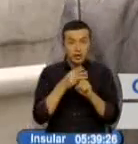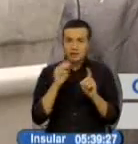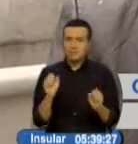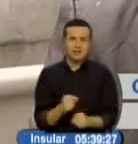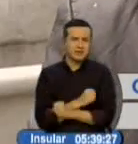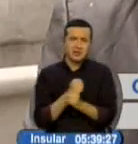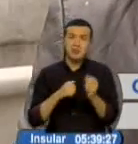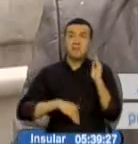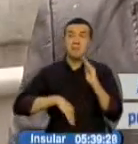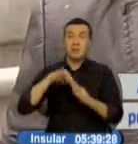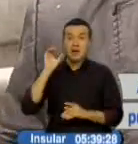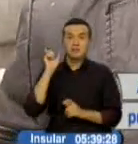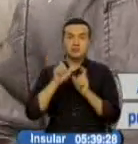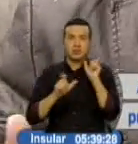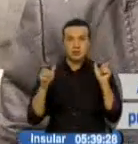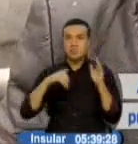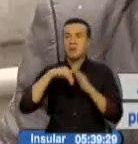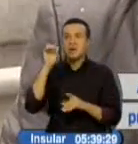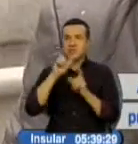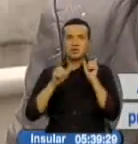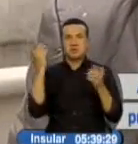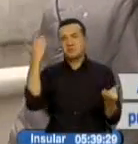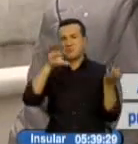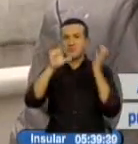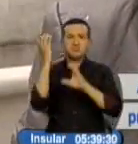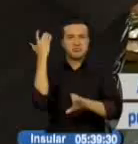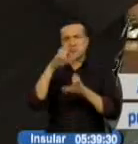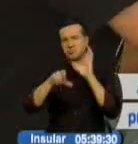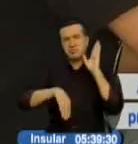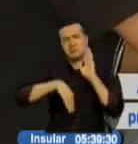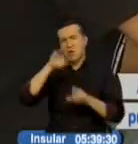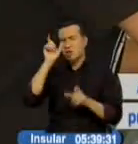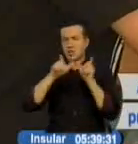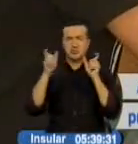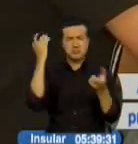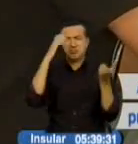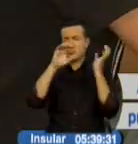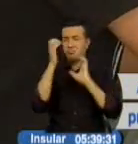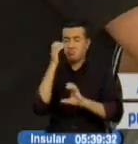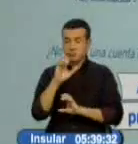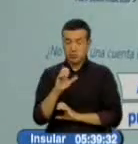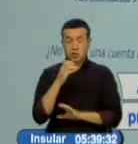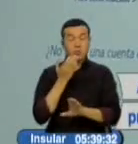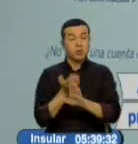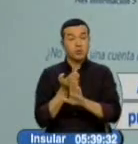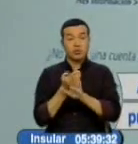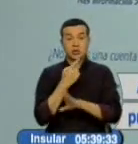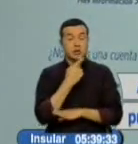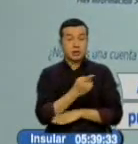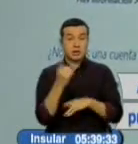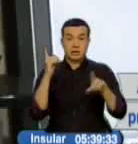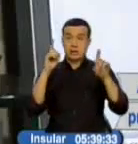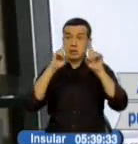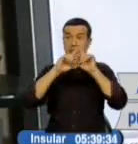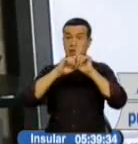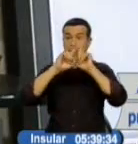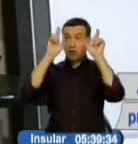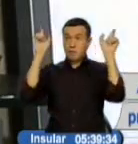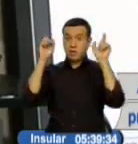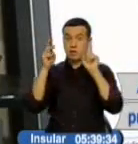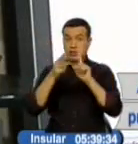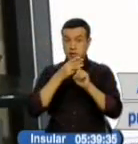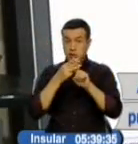más gente publicando justamente lo que se quiere evitar. La propuesta establece además que los proveedores de redes sociales